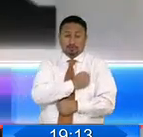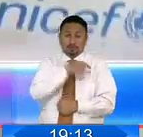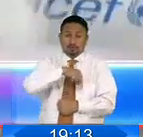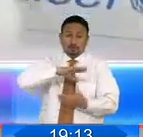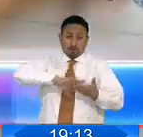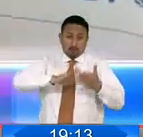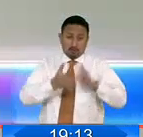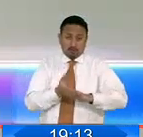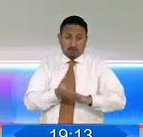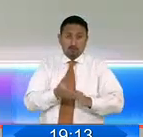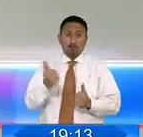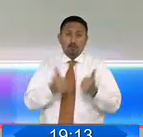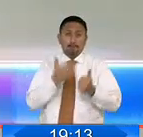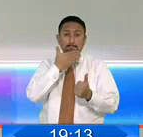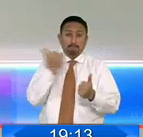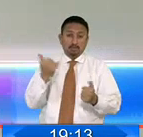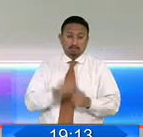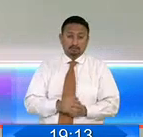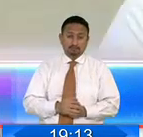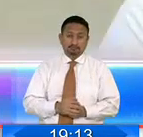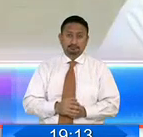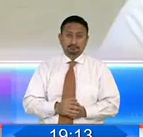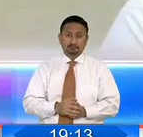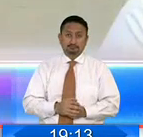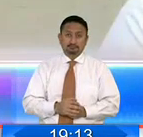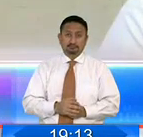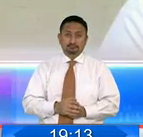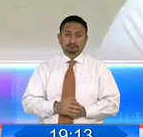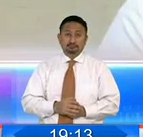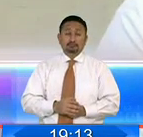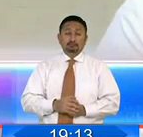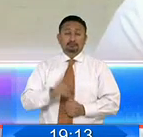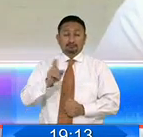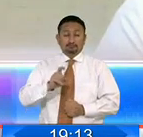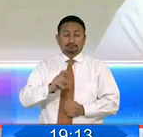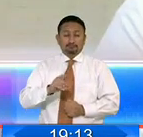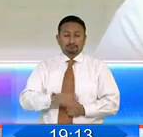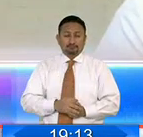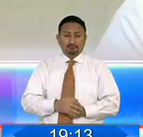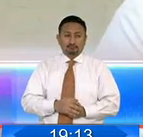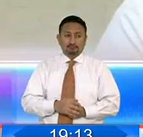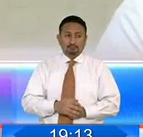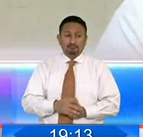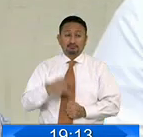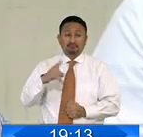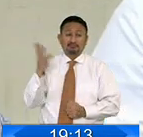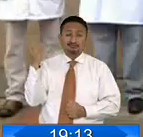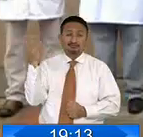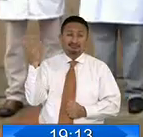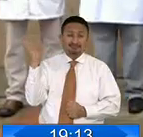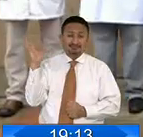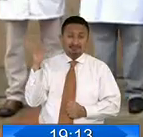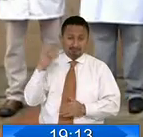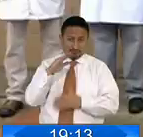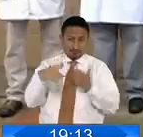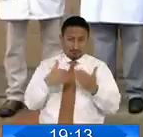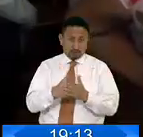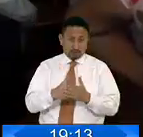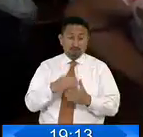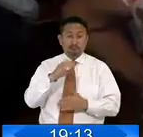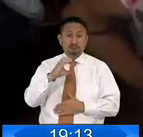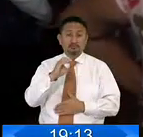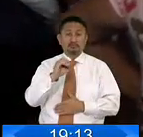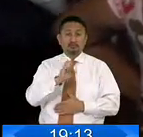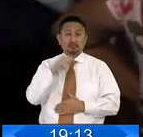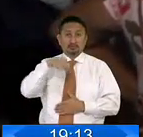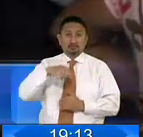comunidad incluso del territorio de la temperatura y el quid además señaló que